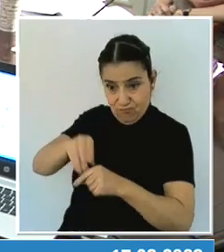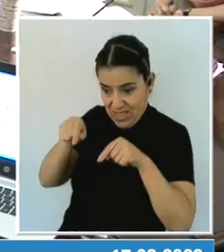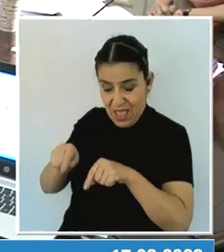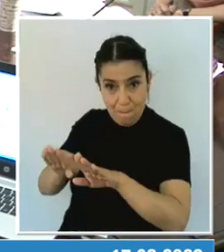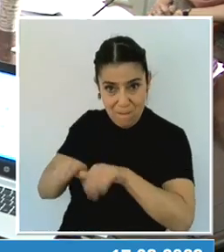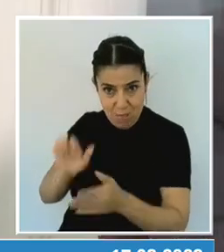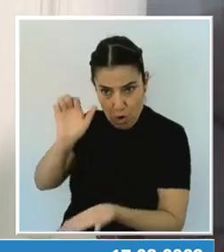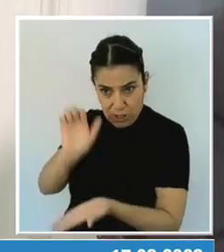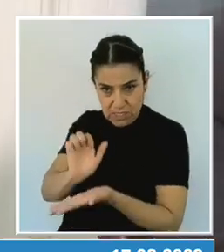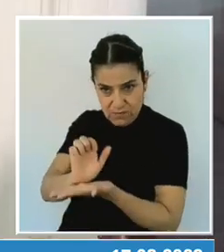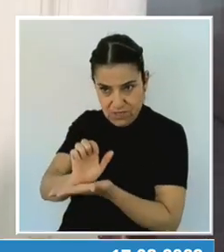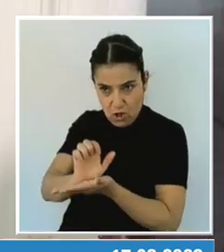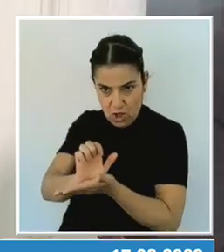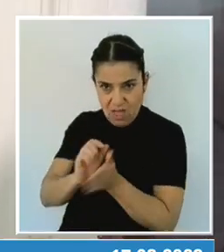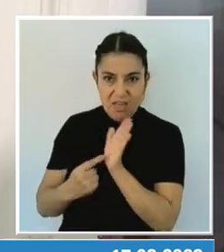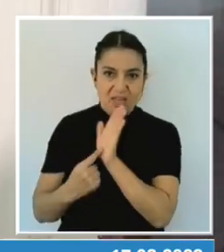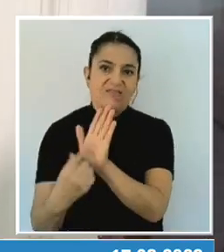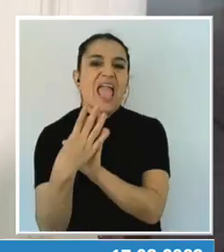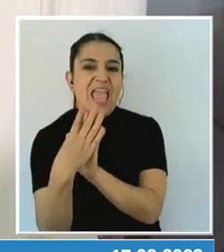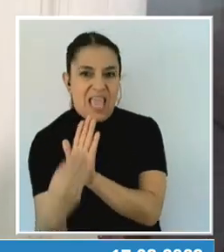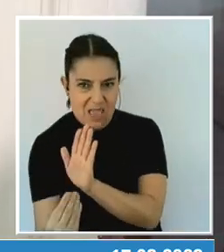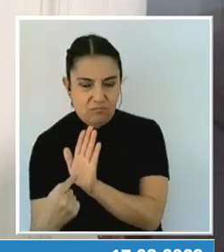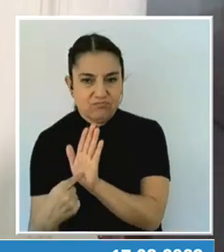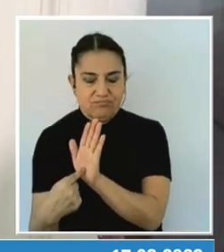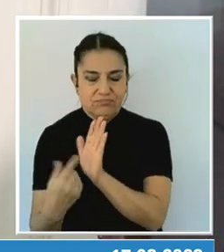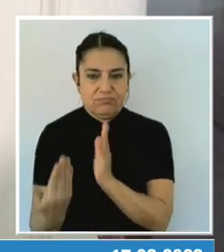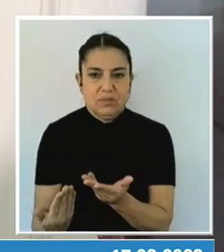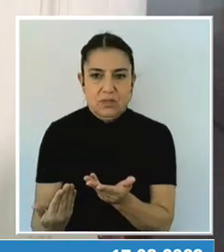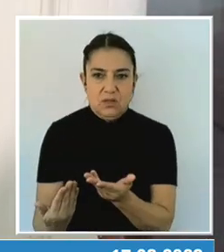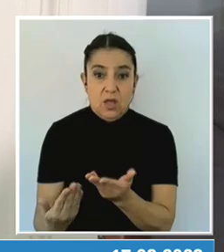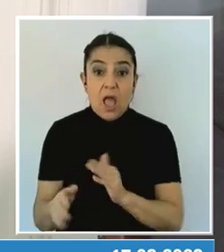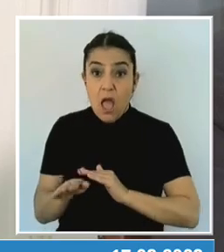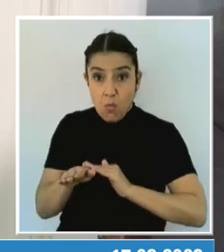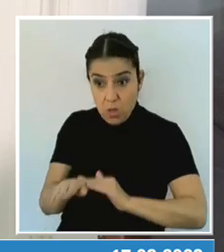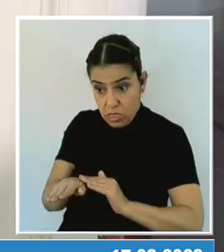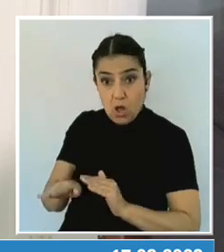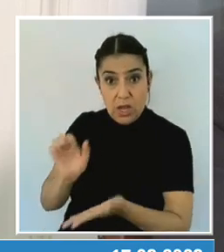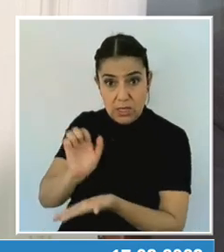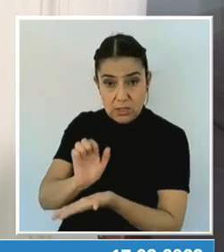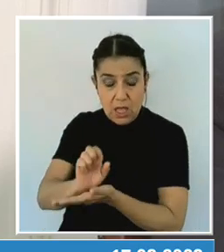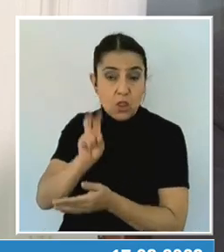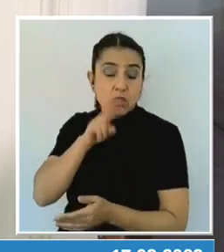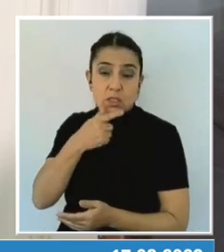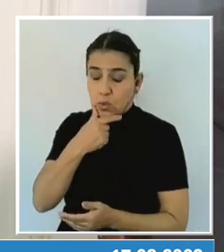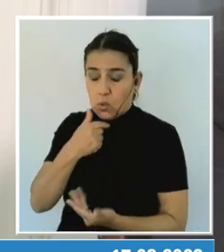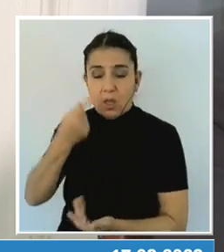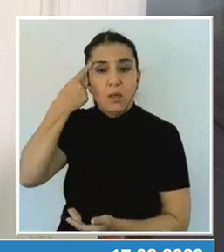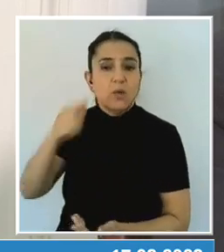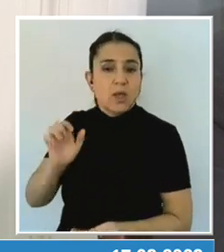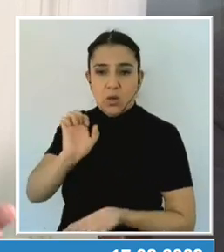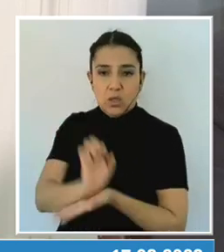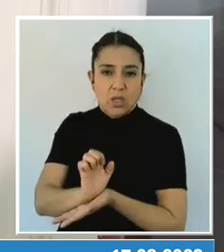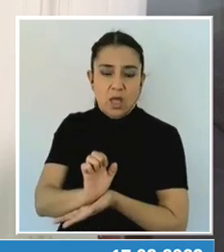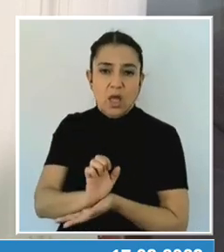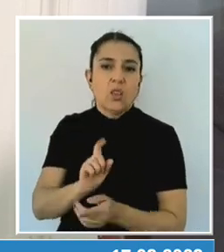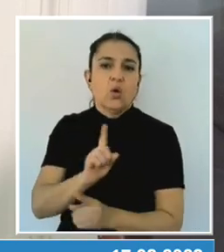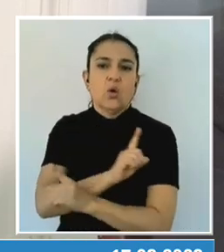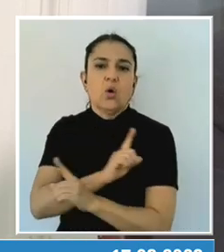con el ejemplo. A favor del Estado, sin duda. Pero un Estado que sea no prioritario en